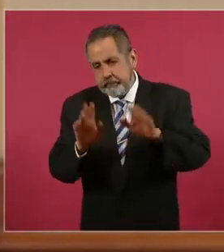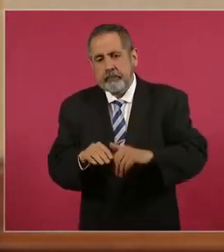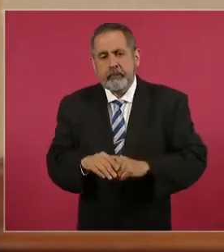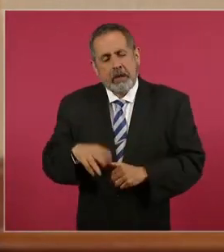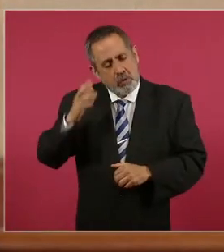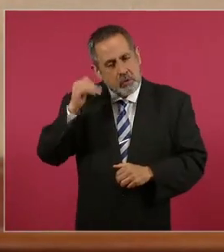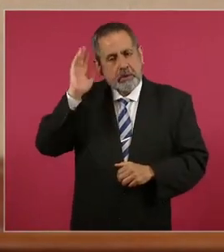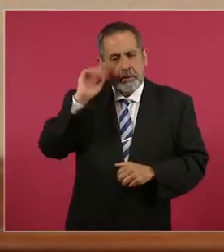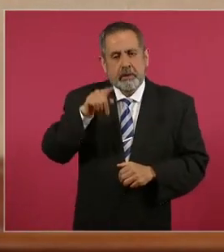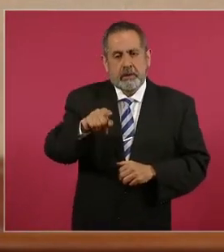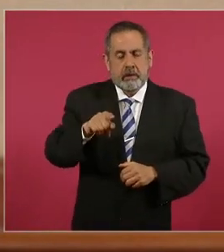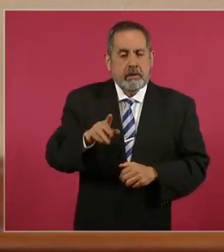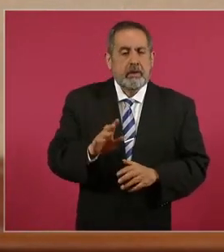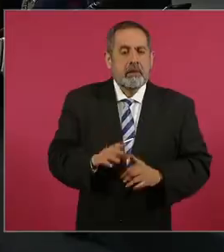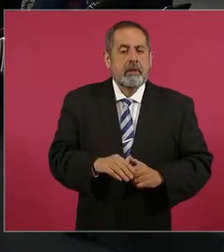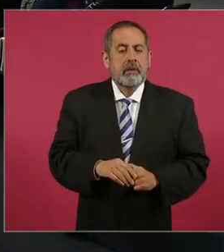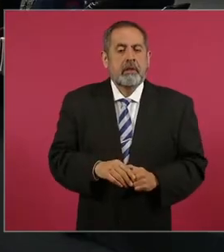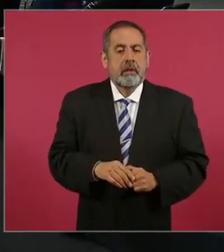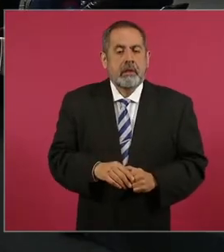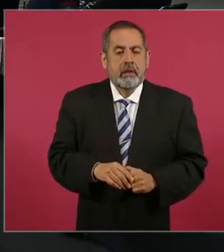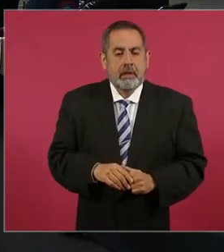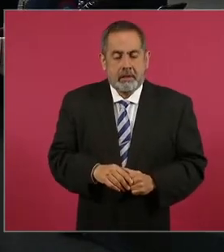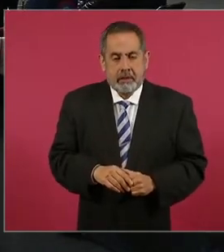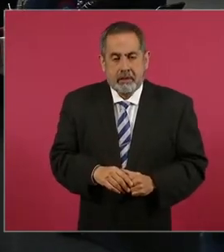en aquel tiempo, ¿no? Pero eso…